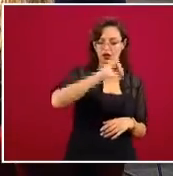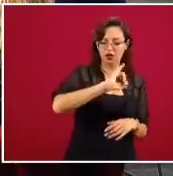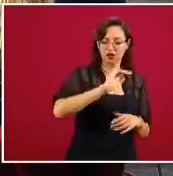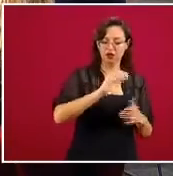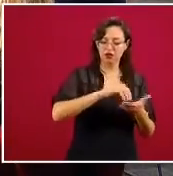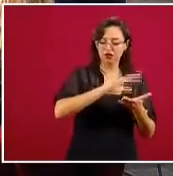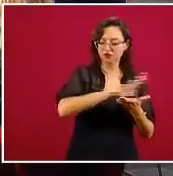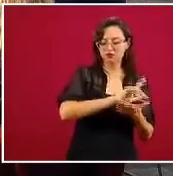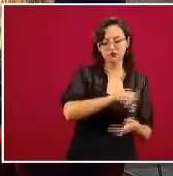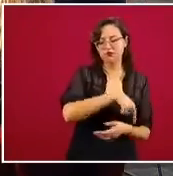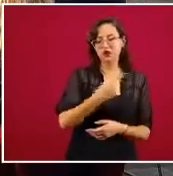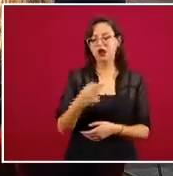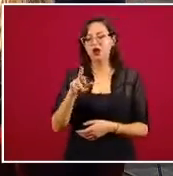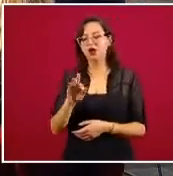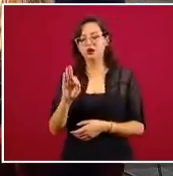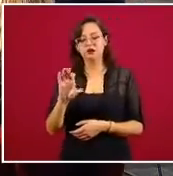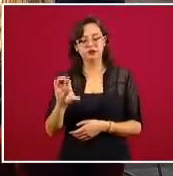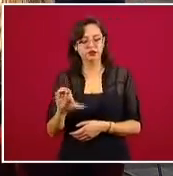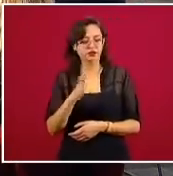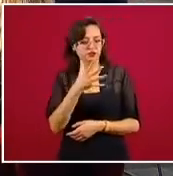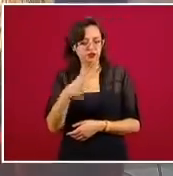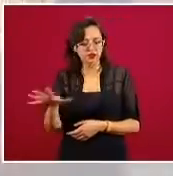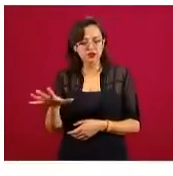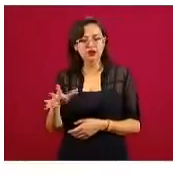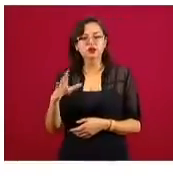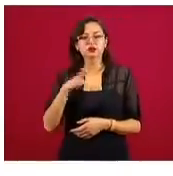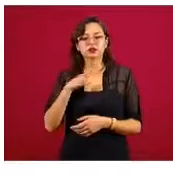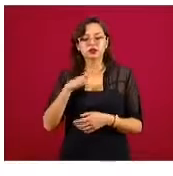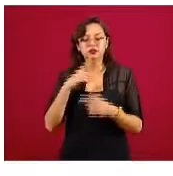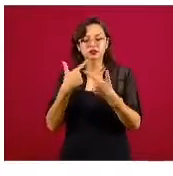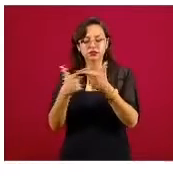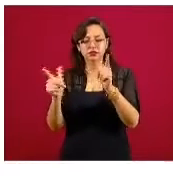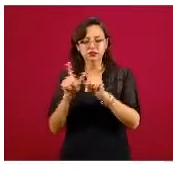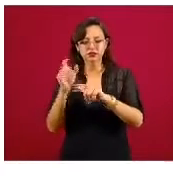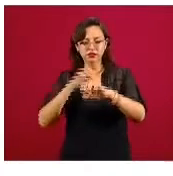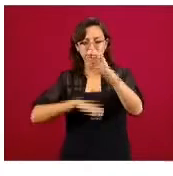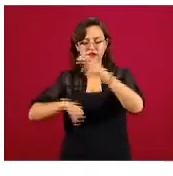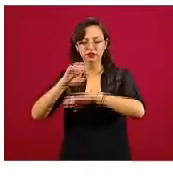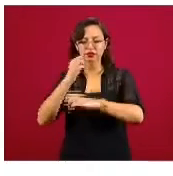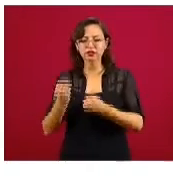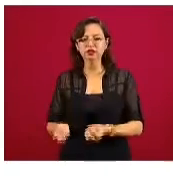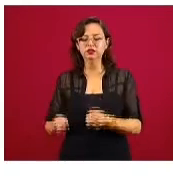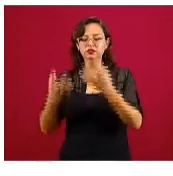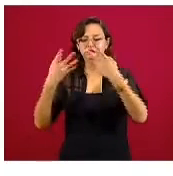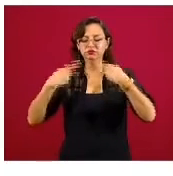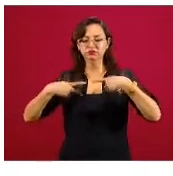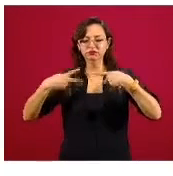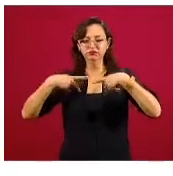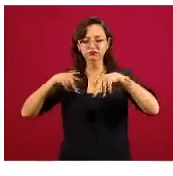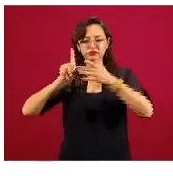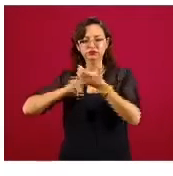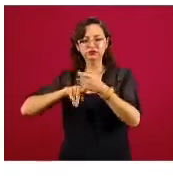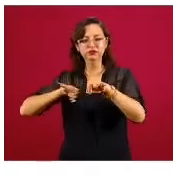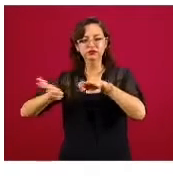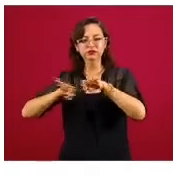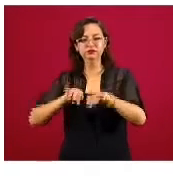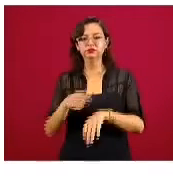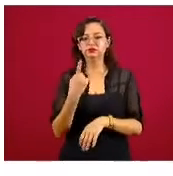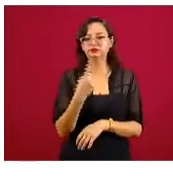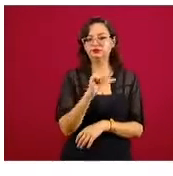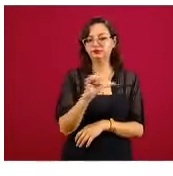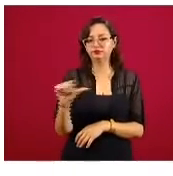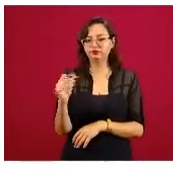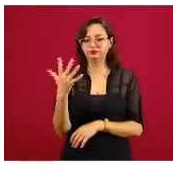RFCs, tenemos estos grupos de empresas por números de trabajadores, es decir, de 1 a 5